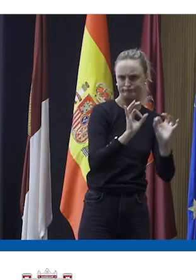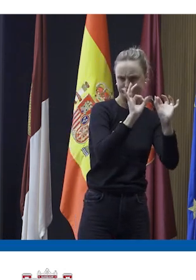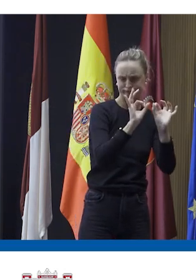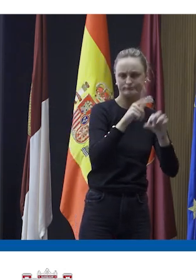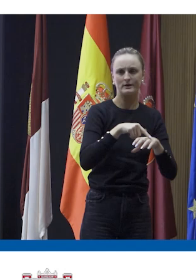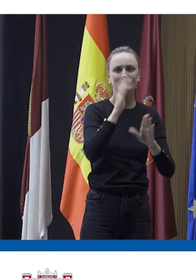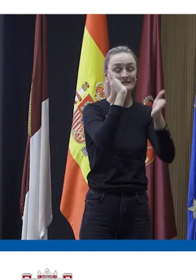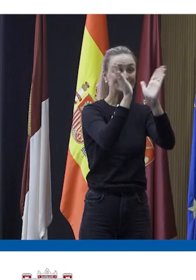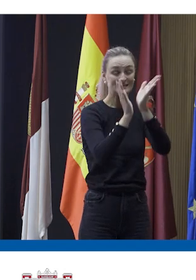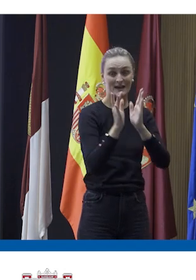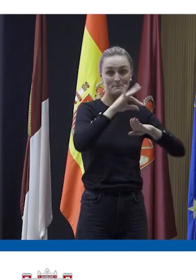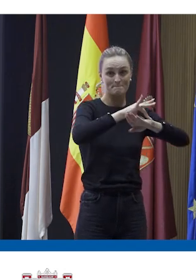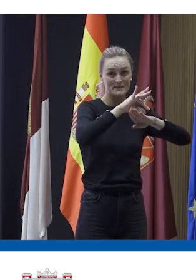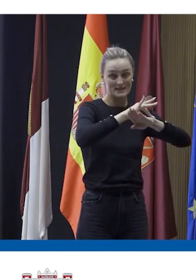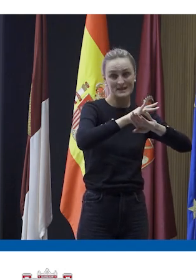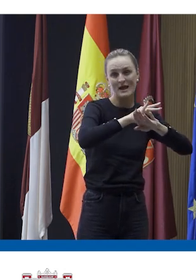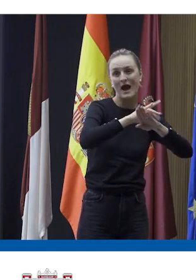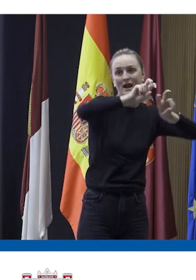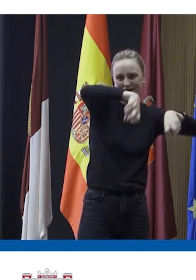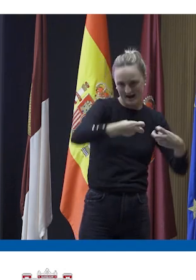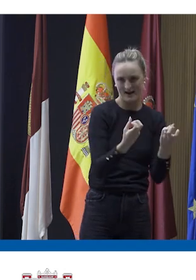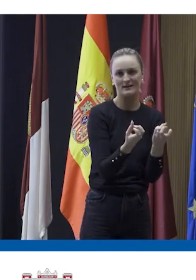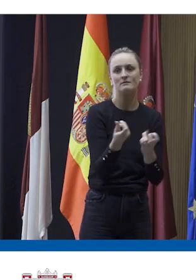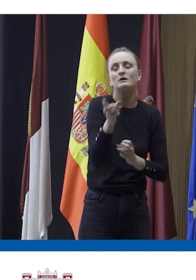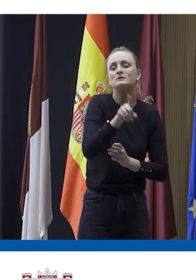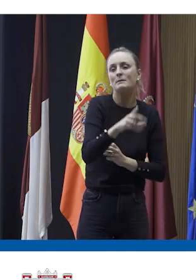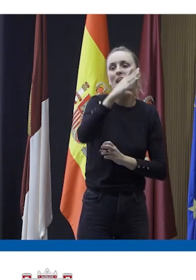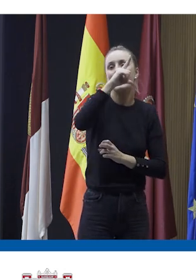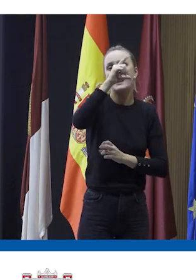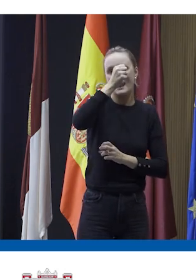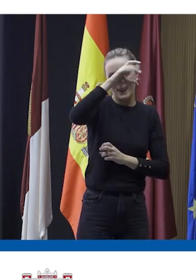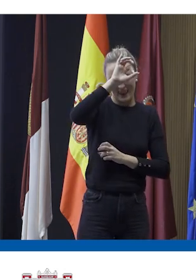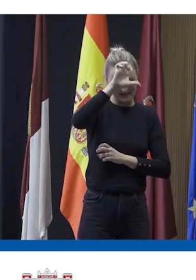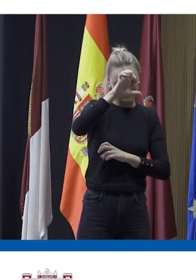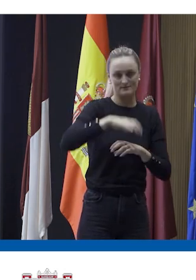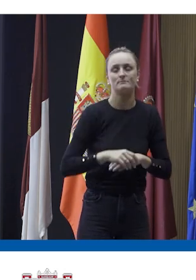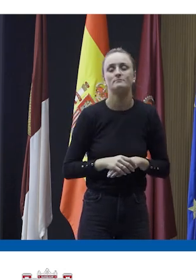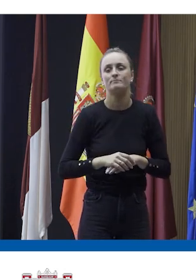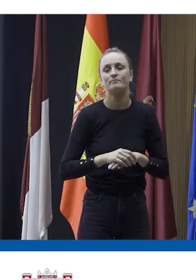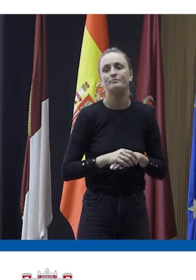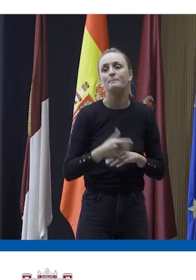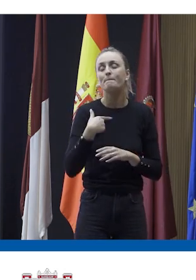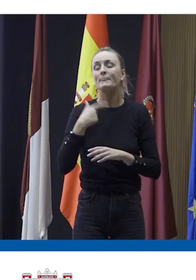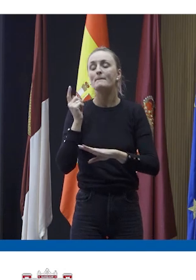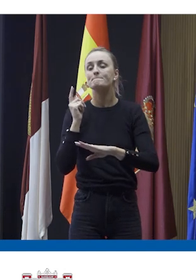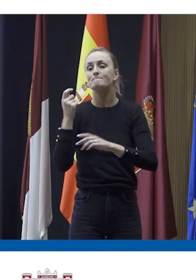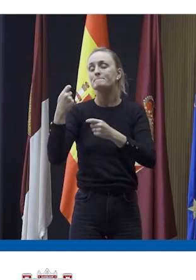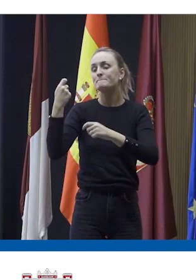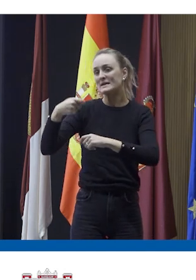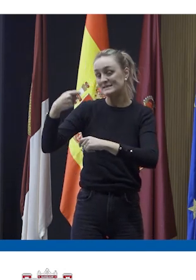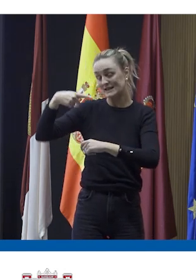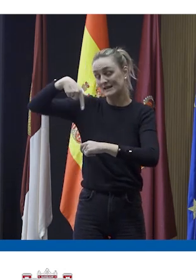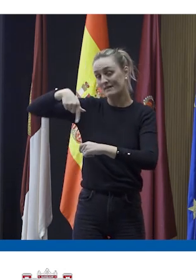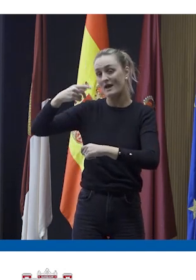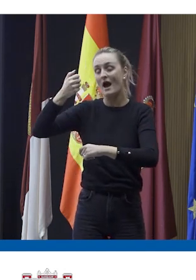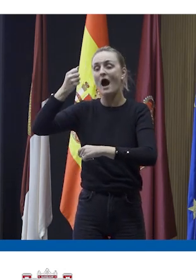terapia en medicina regenerativa y también en láser. Es presidenta de APUMEFIR, que es filial de